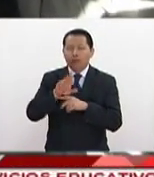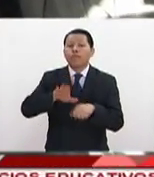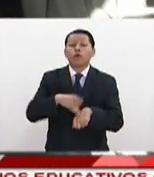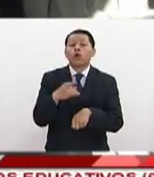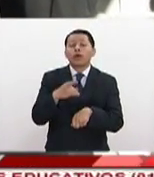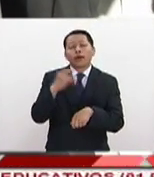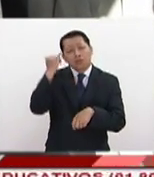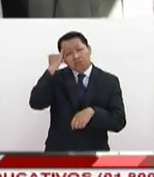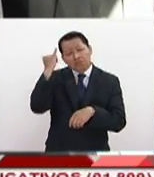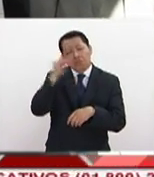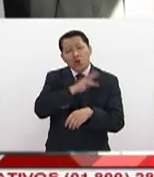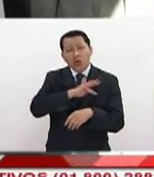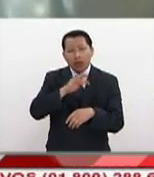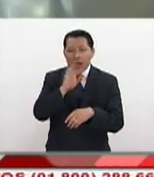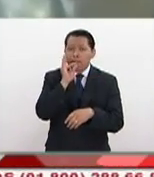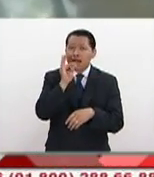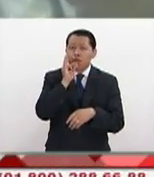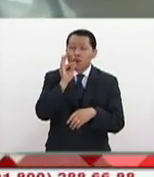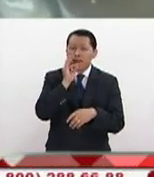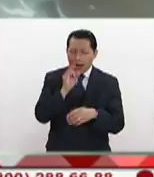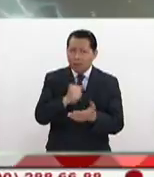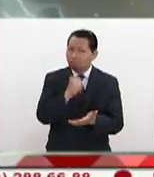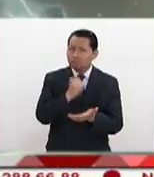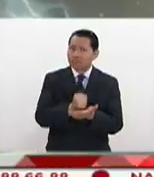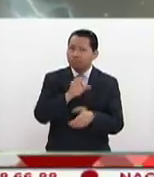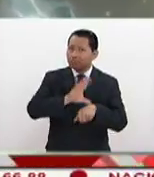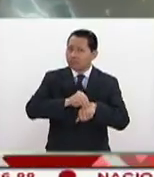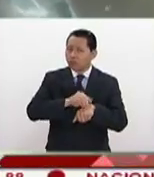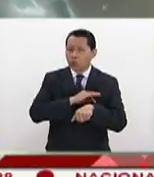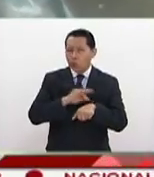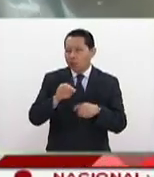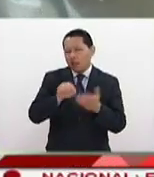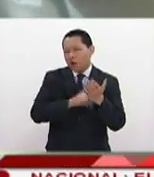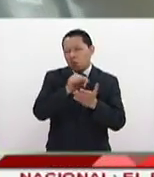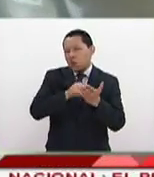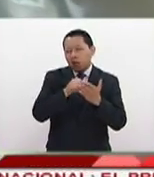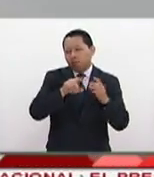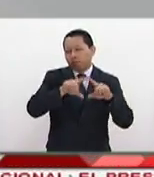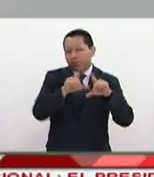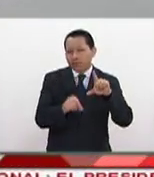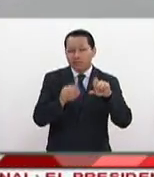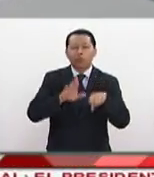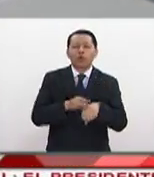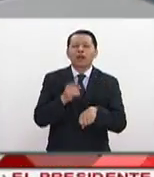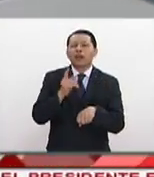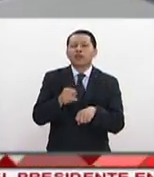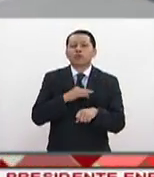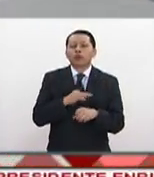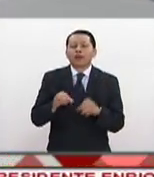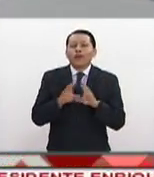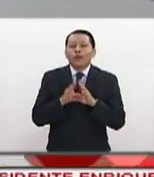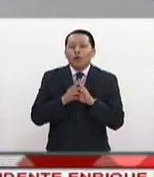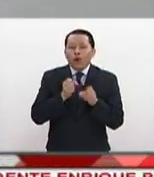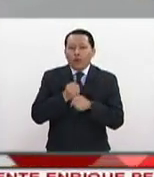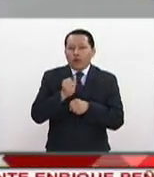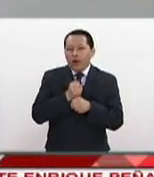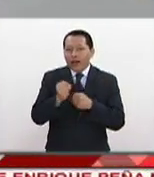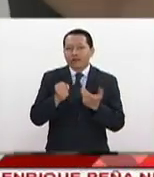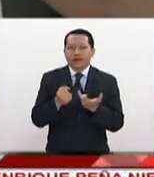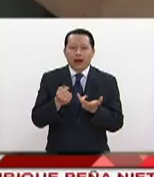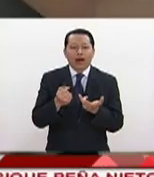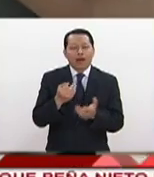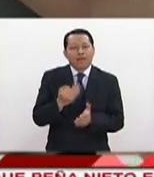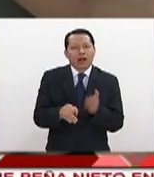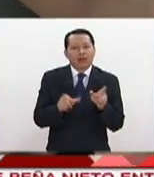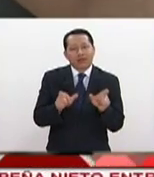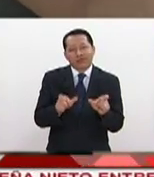que sugirió la legalización de la marihuana en algunas zonas del país. Esto, dijo, ayudaría a disminuir los niveles de violencia e inseguridad